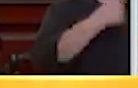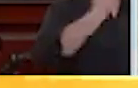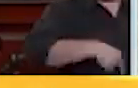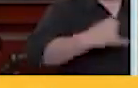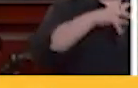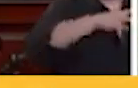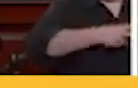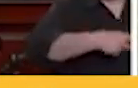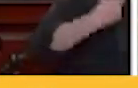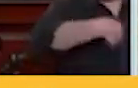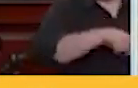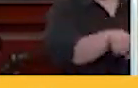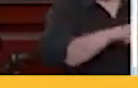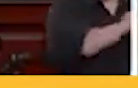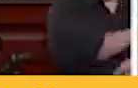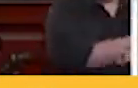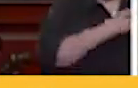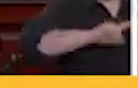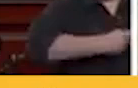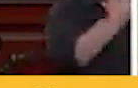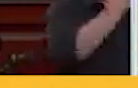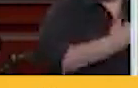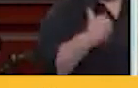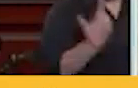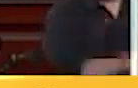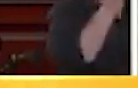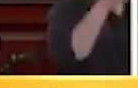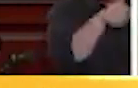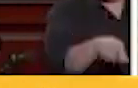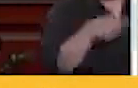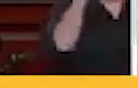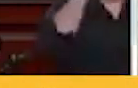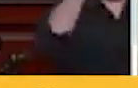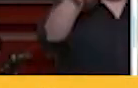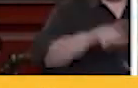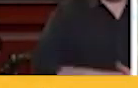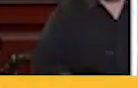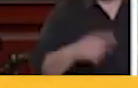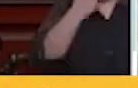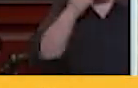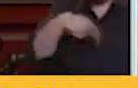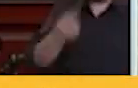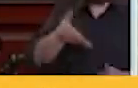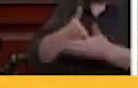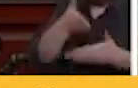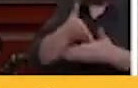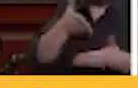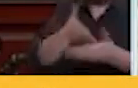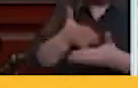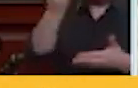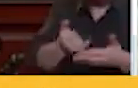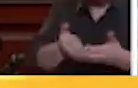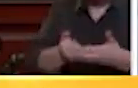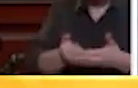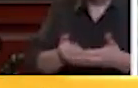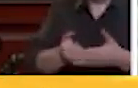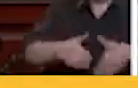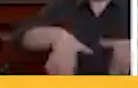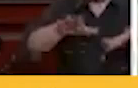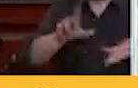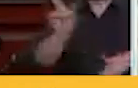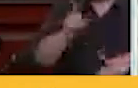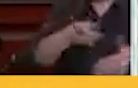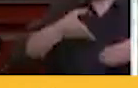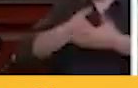fue el dinero o los recursos que le debían 18 provincias al gobierno nacional, pero también hay provincias como